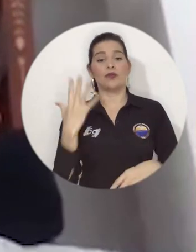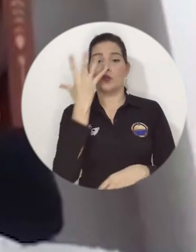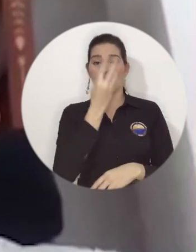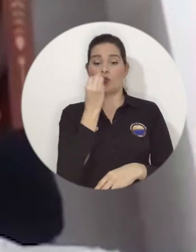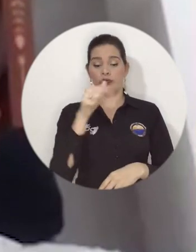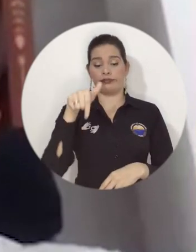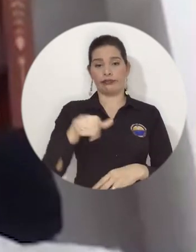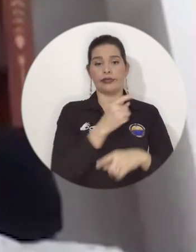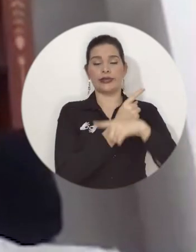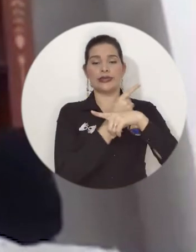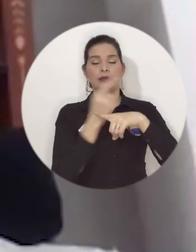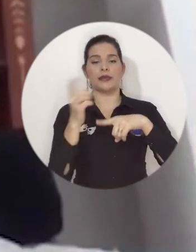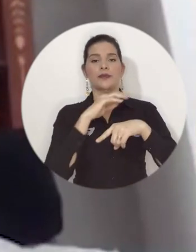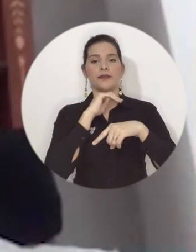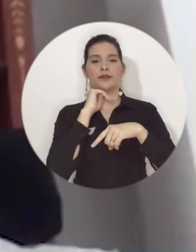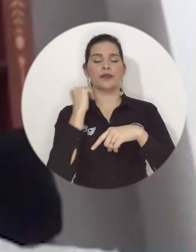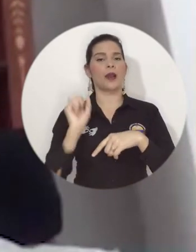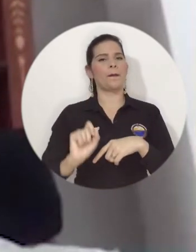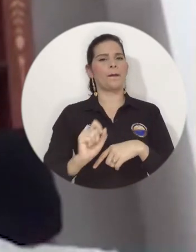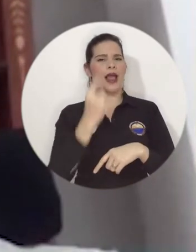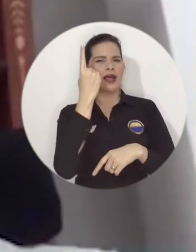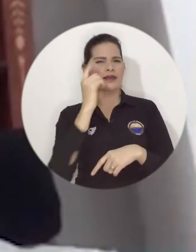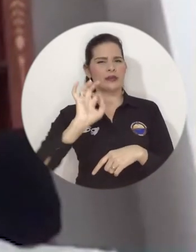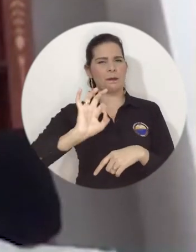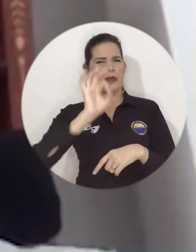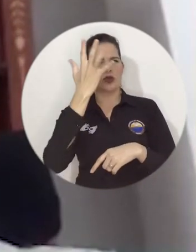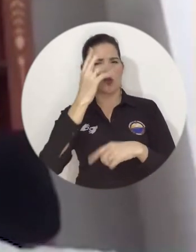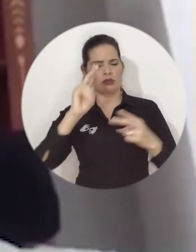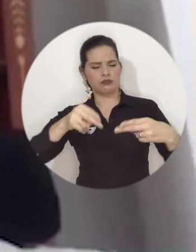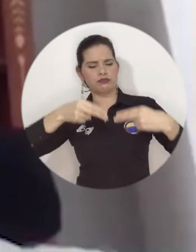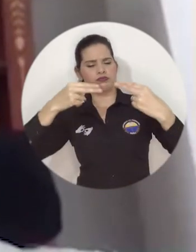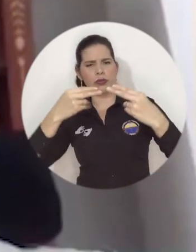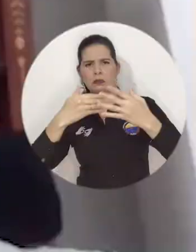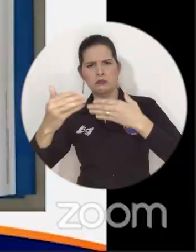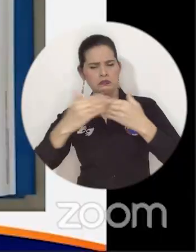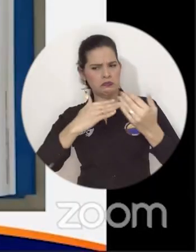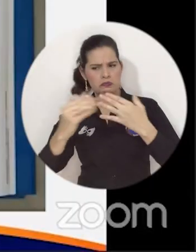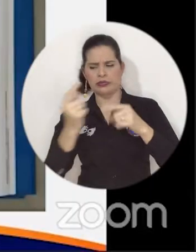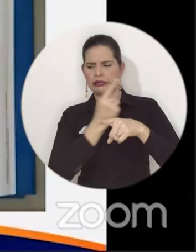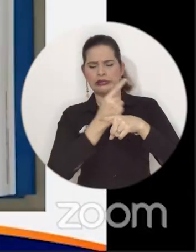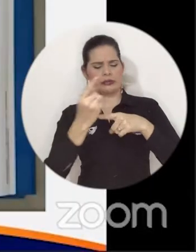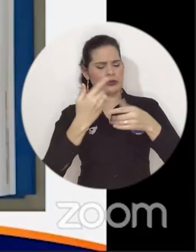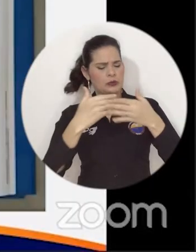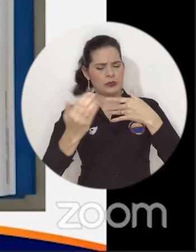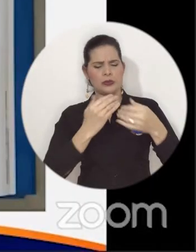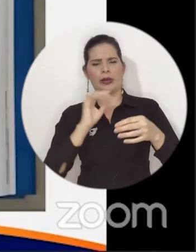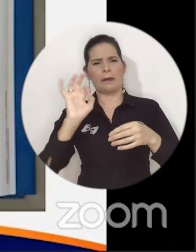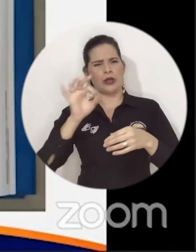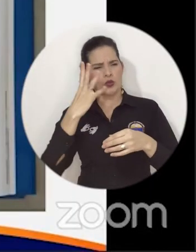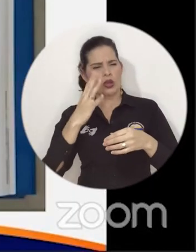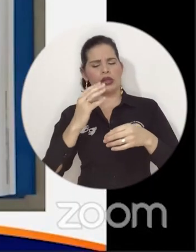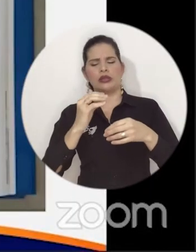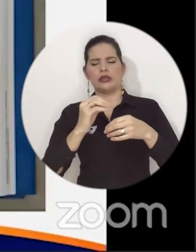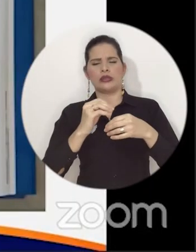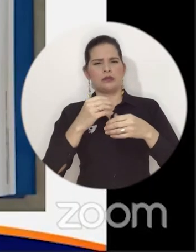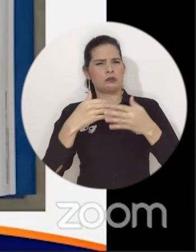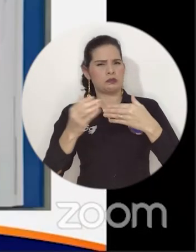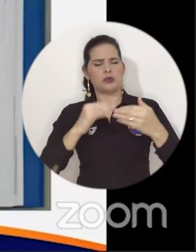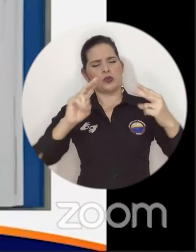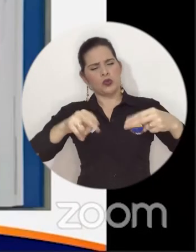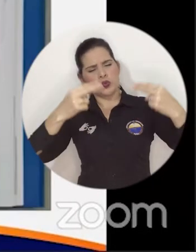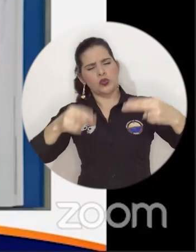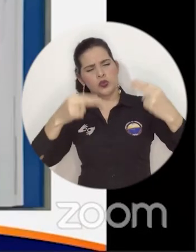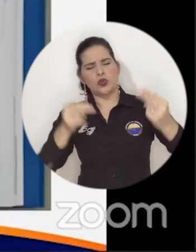esta primera edición virtual y el compromiso de la facultad y el programa por mantener la agenda